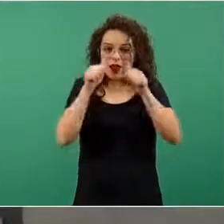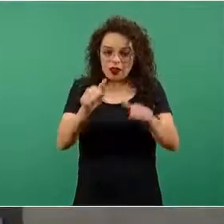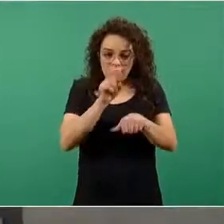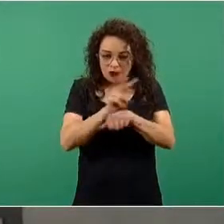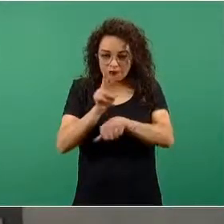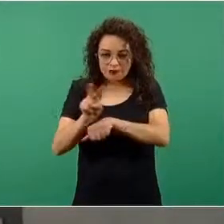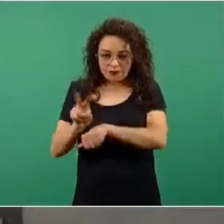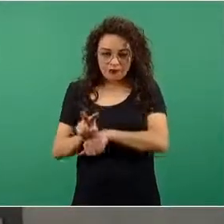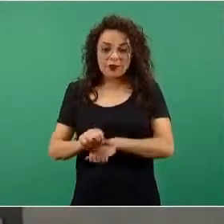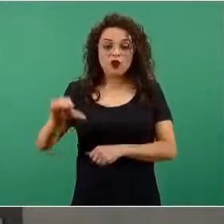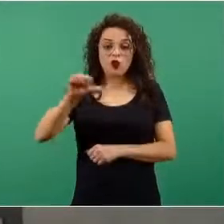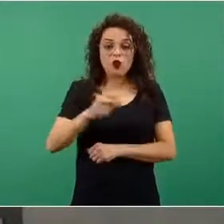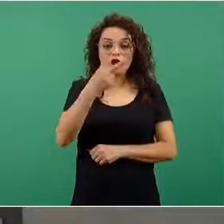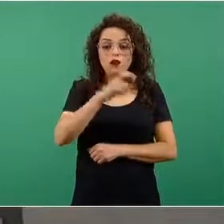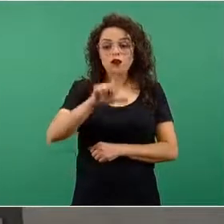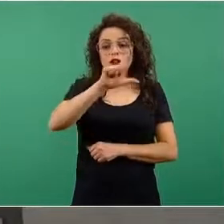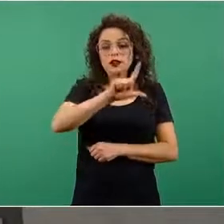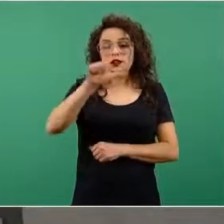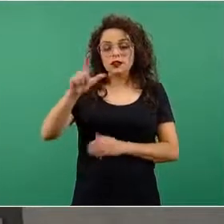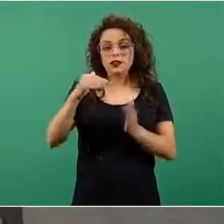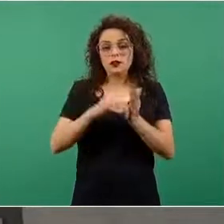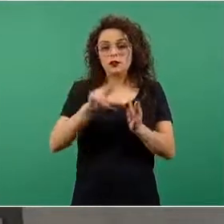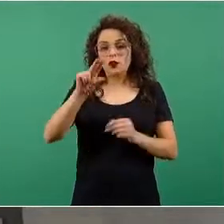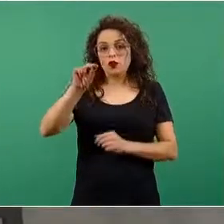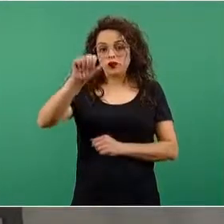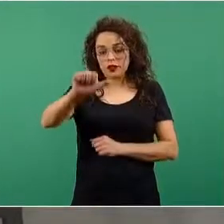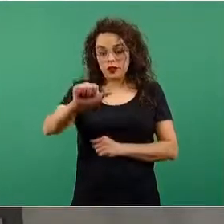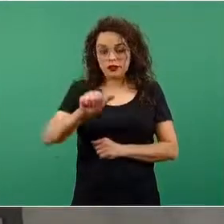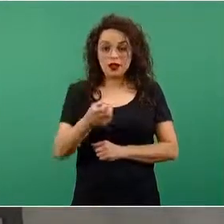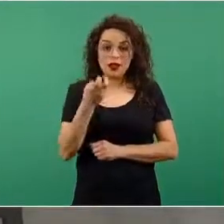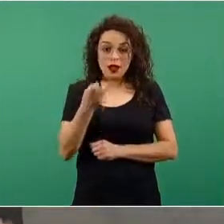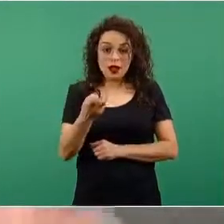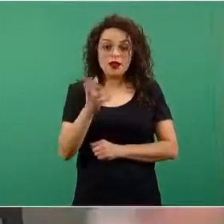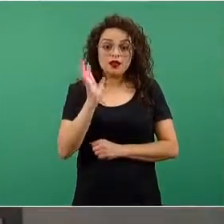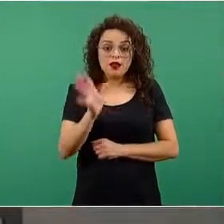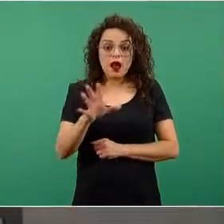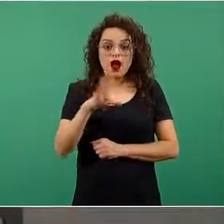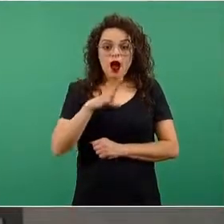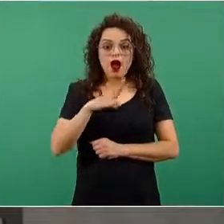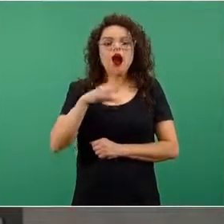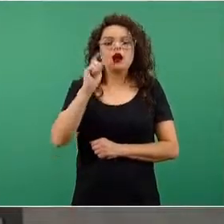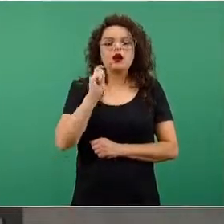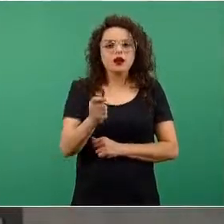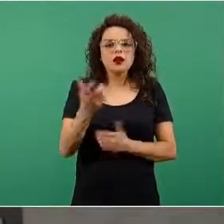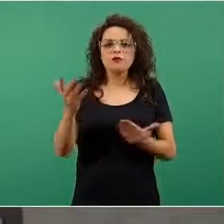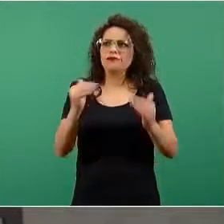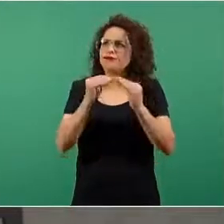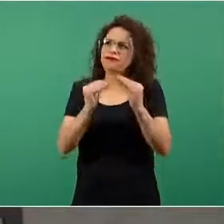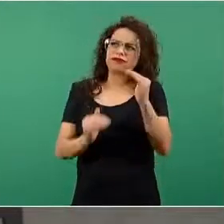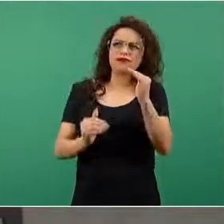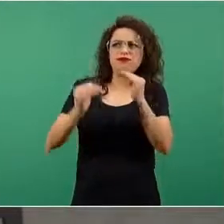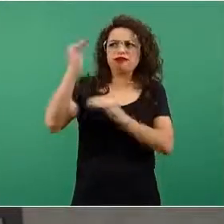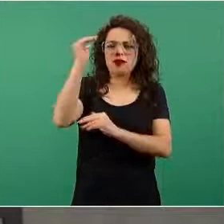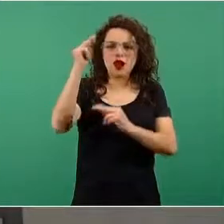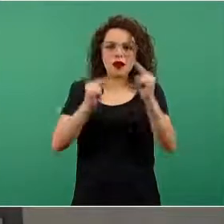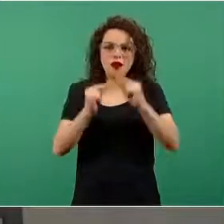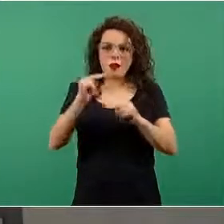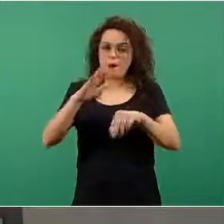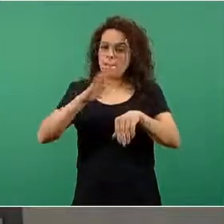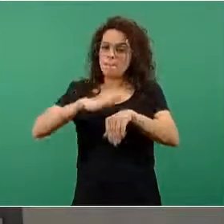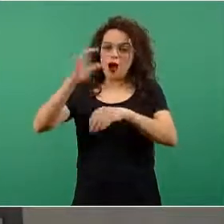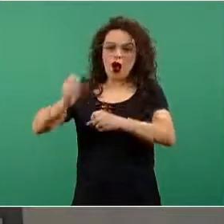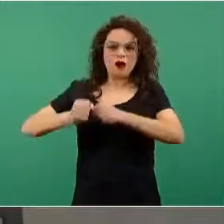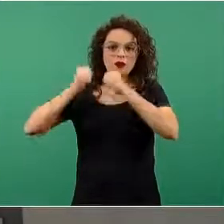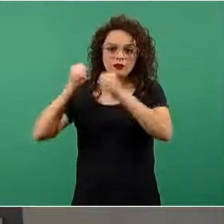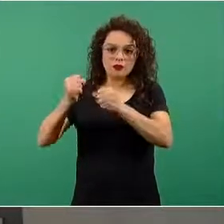tuvimos 277.086 y con esto estamos logrando tener los niveles más altos de vacunación. Habíamos llegado